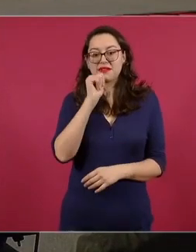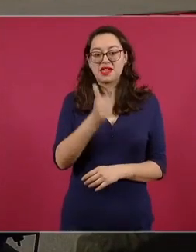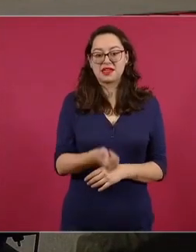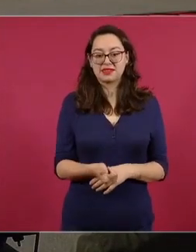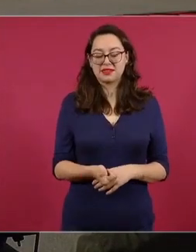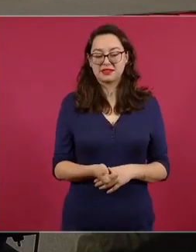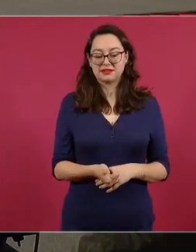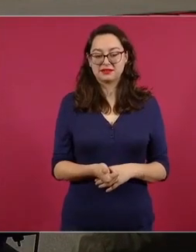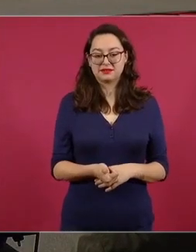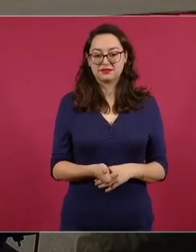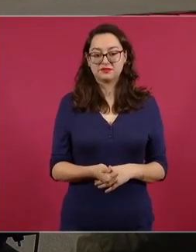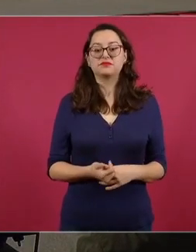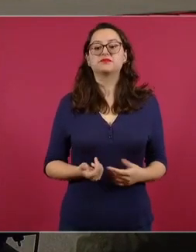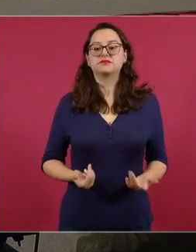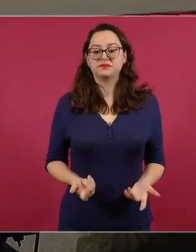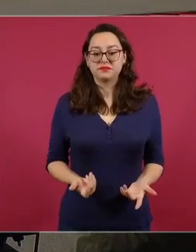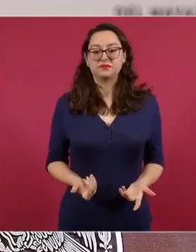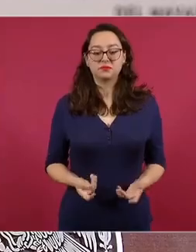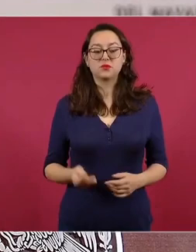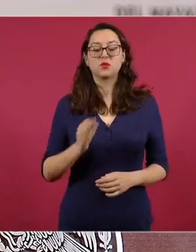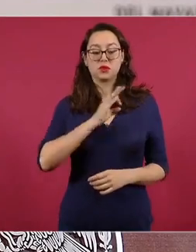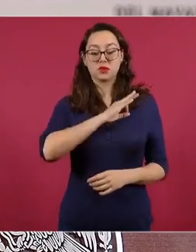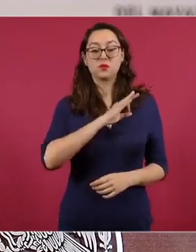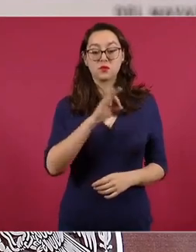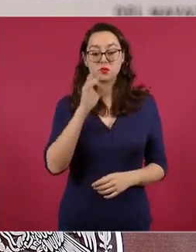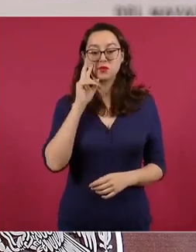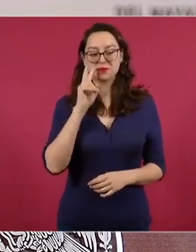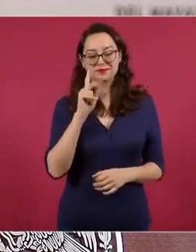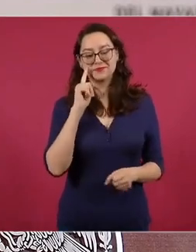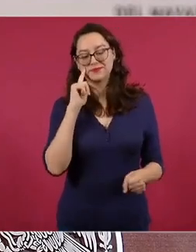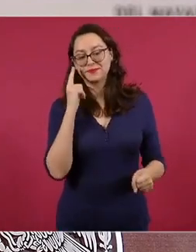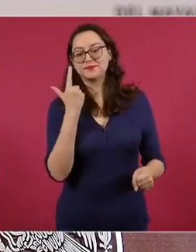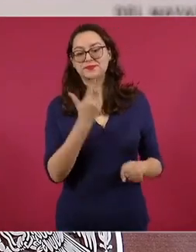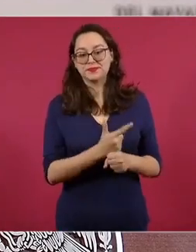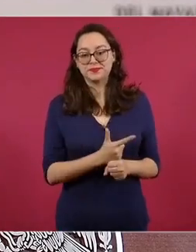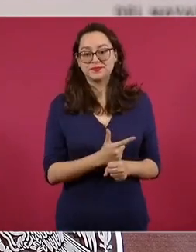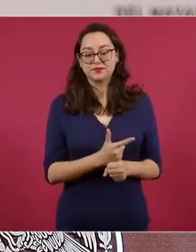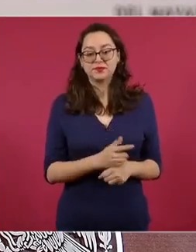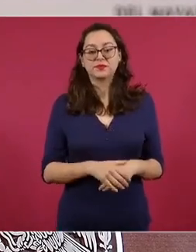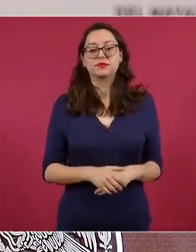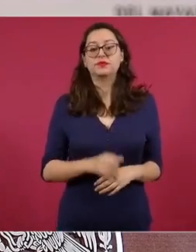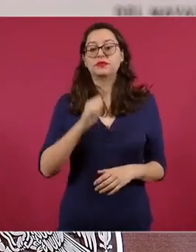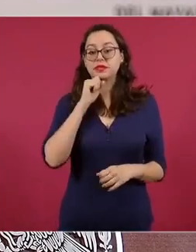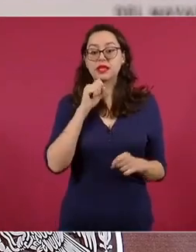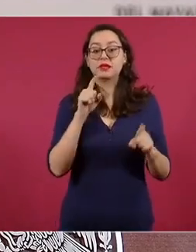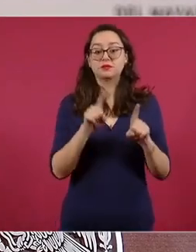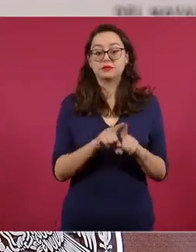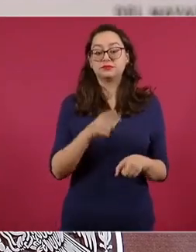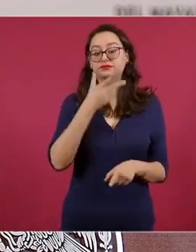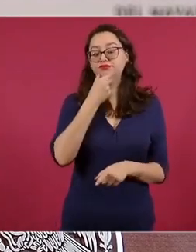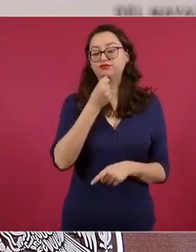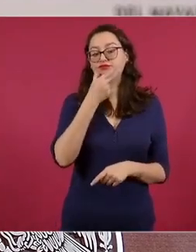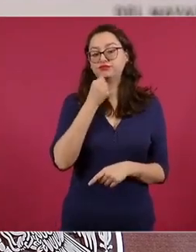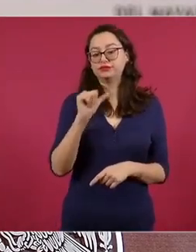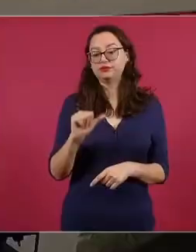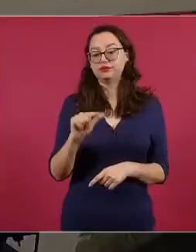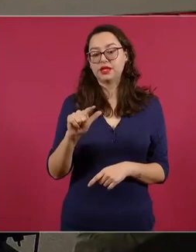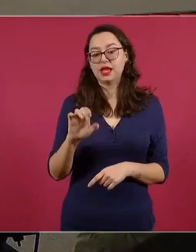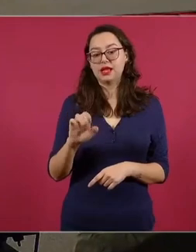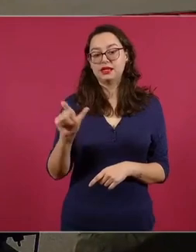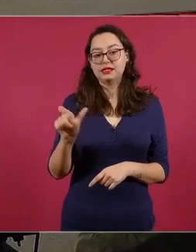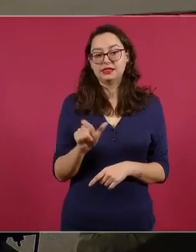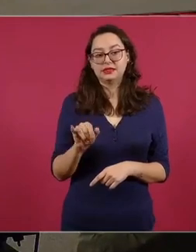Esto ya da más o menos una idea de qué se trata. Y esta persona, Jonathan Alexis Weinberg Pinto,